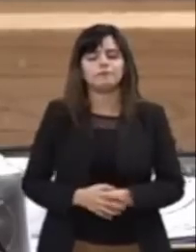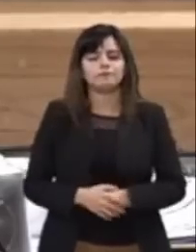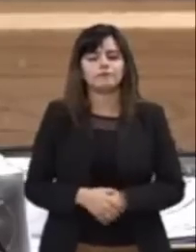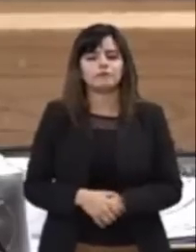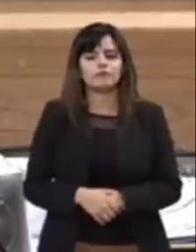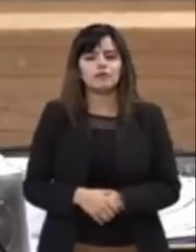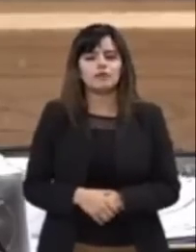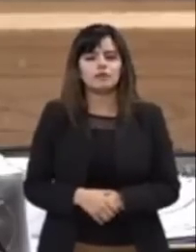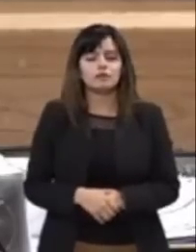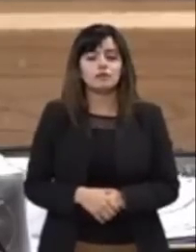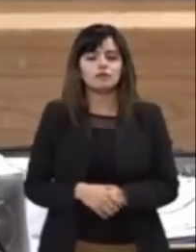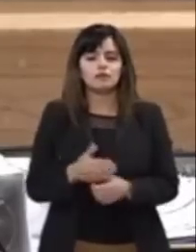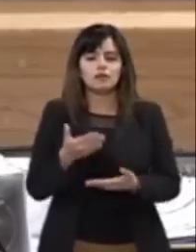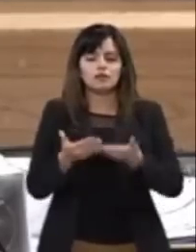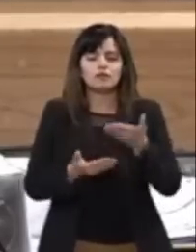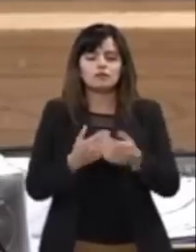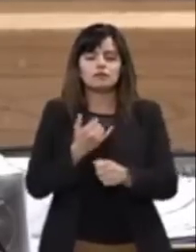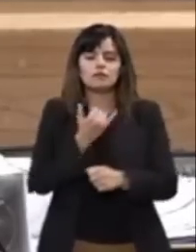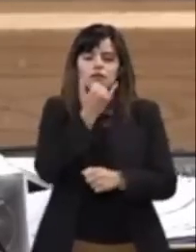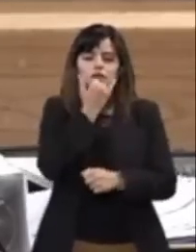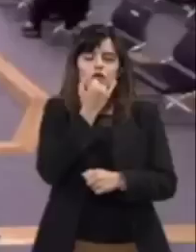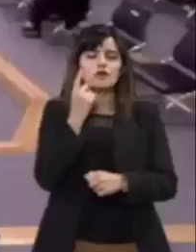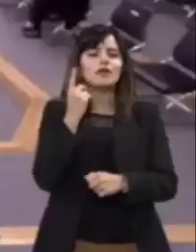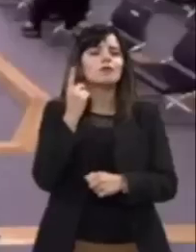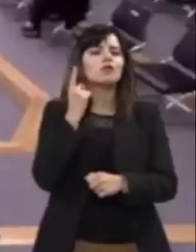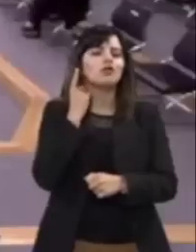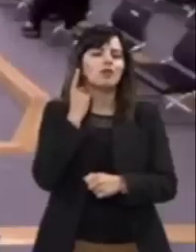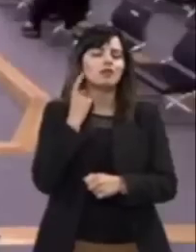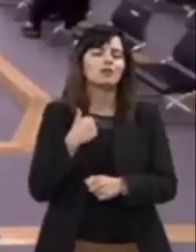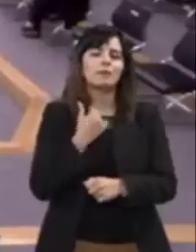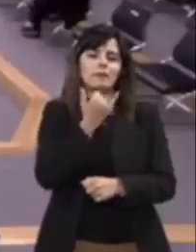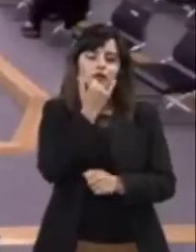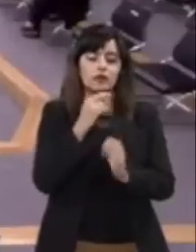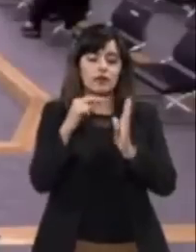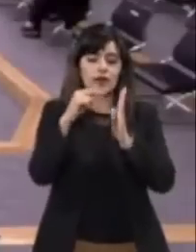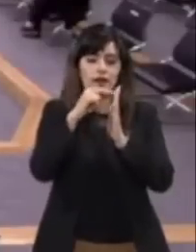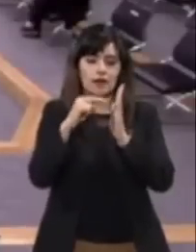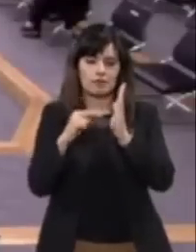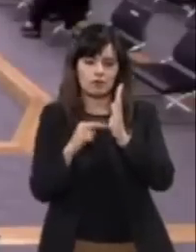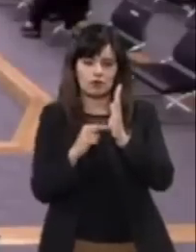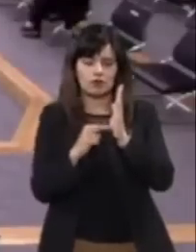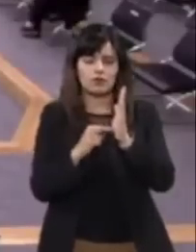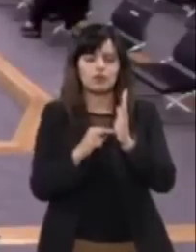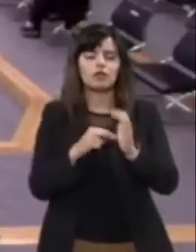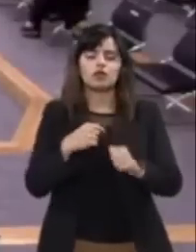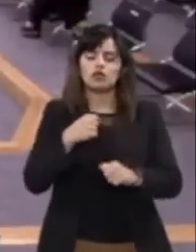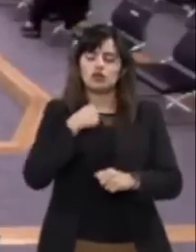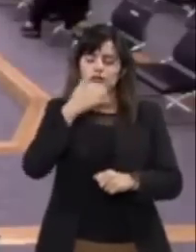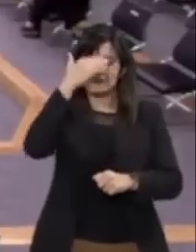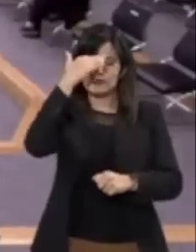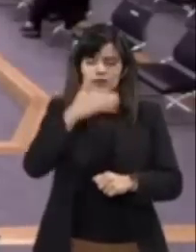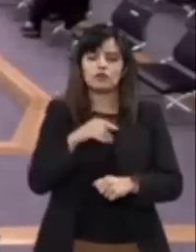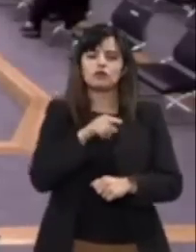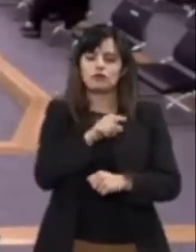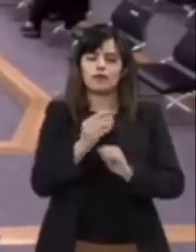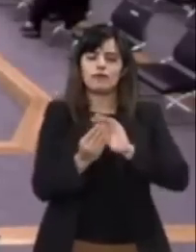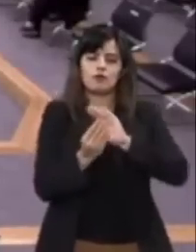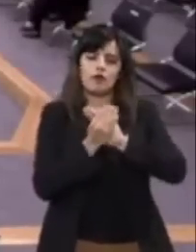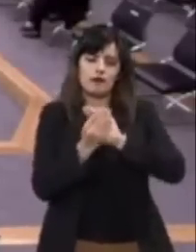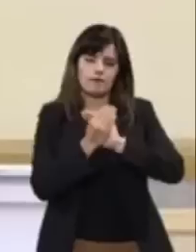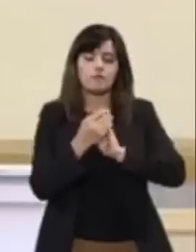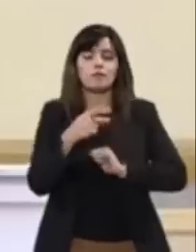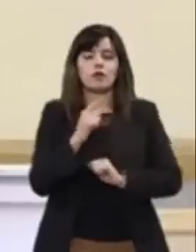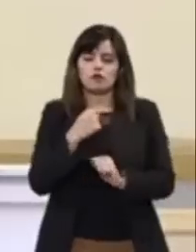Servicios integrales de la infraestructura. Señor diputado, lo voy a interrumpir, perdóneme, porque en términos del reglamento, solamente sé que no me va a hacer caso, pero yo tengo que cumplir el